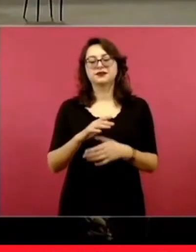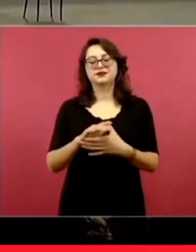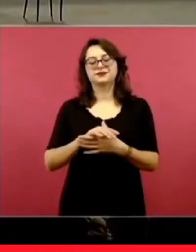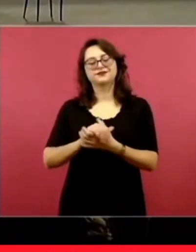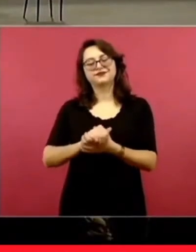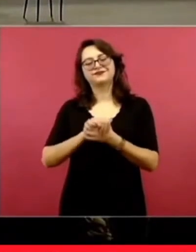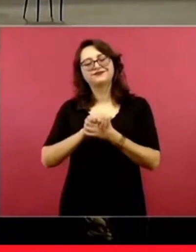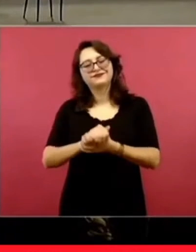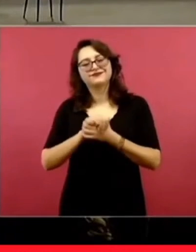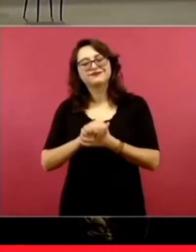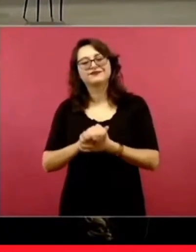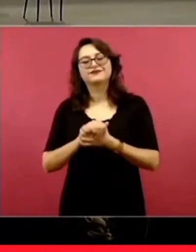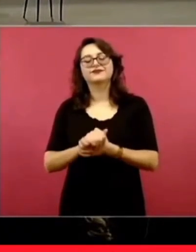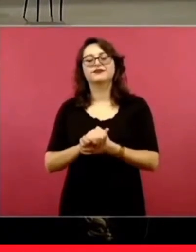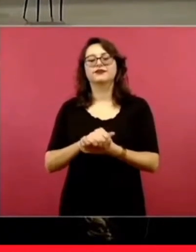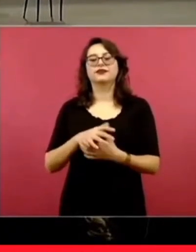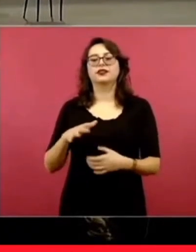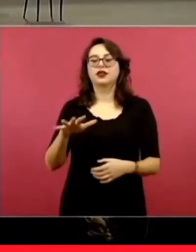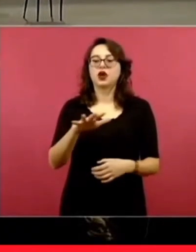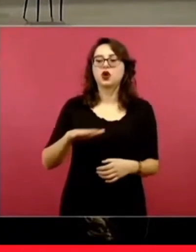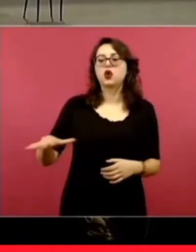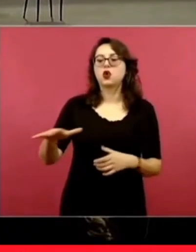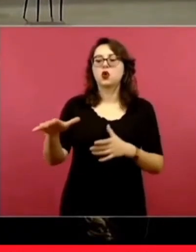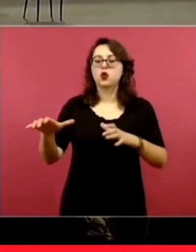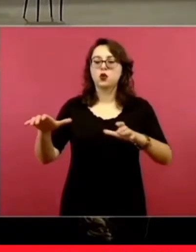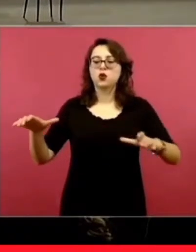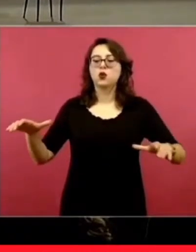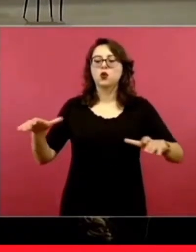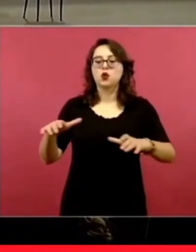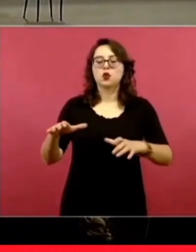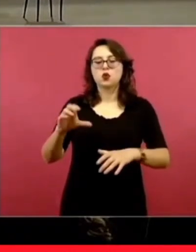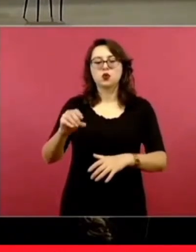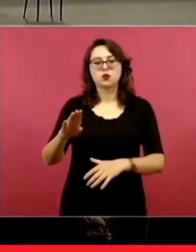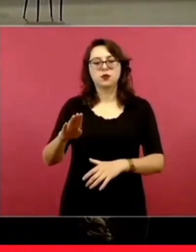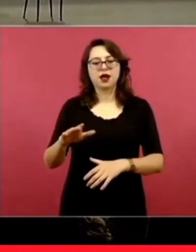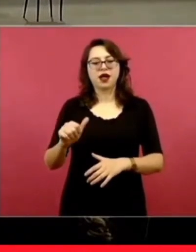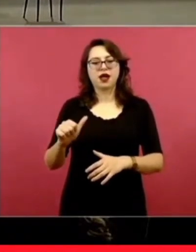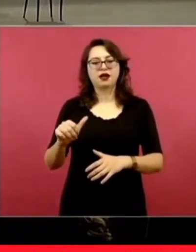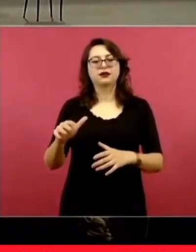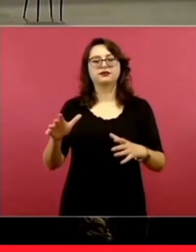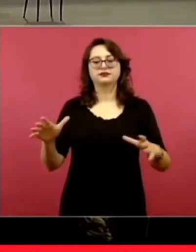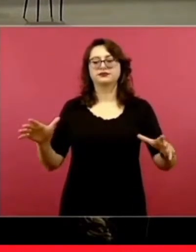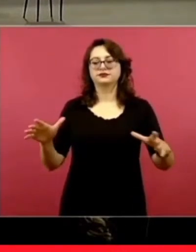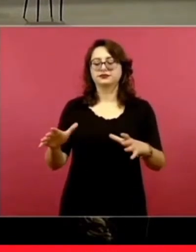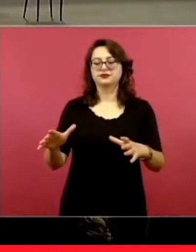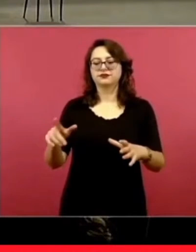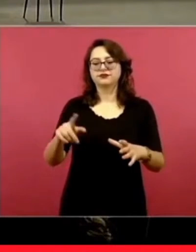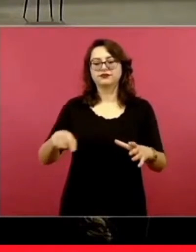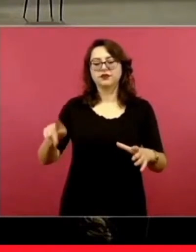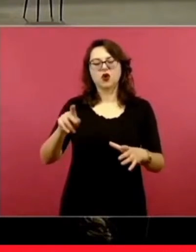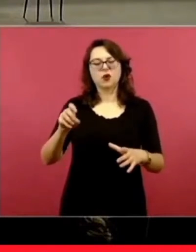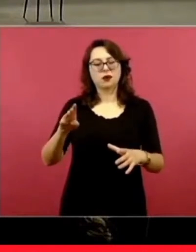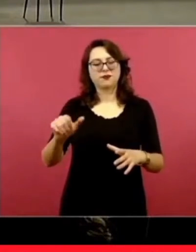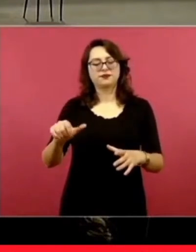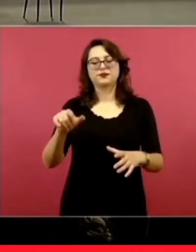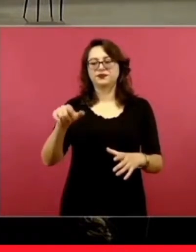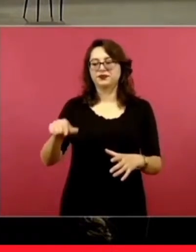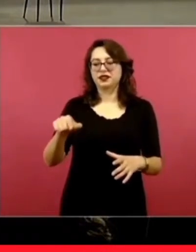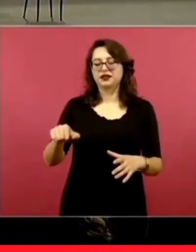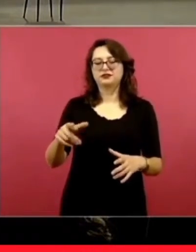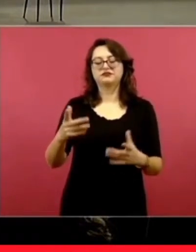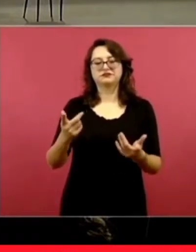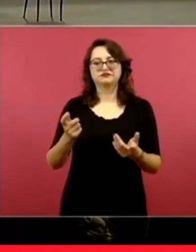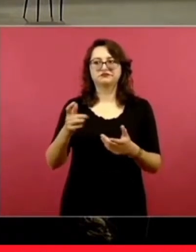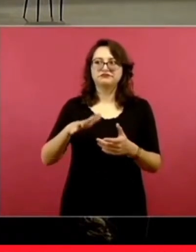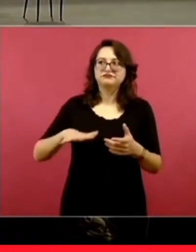amigas y amigos de la comunidad y el ejido de Cobá. Ya refirió el presidente ese trabajo que él nos encargó